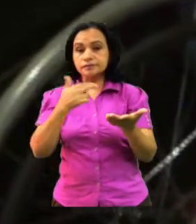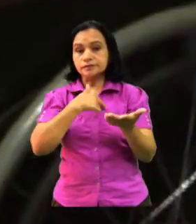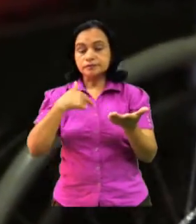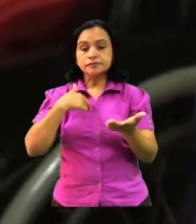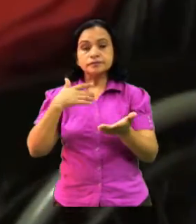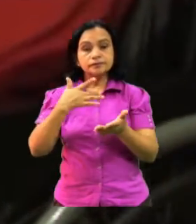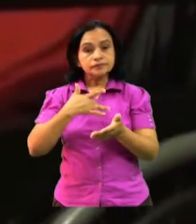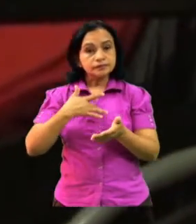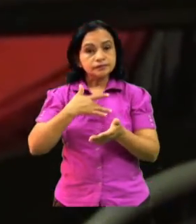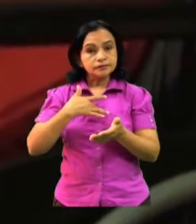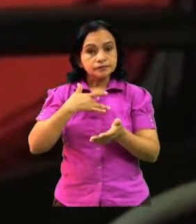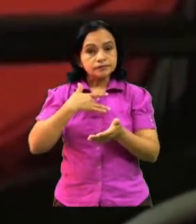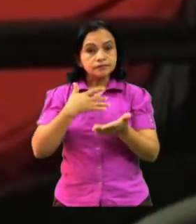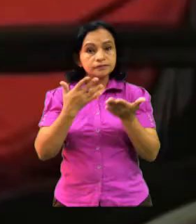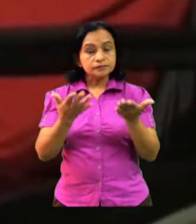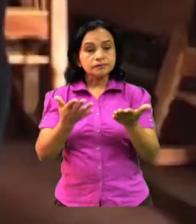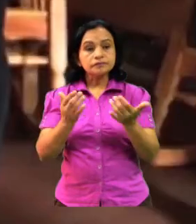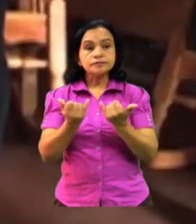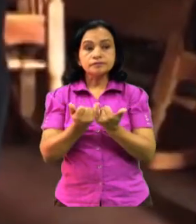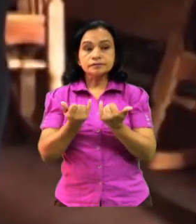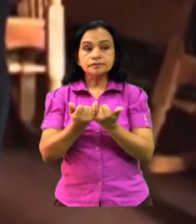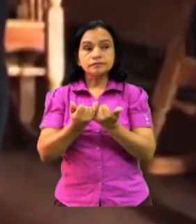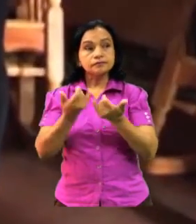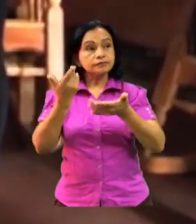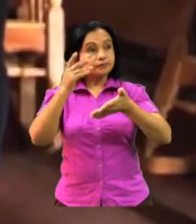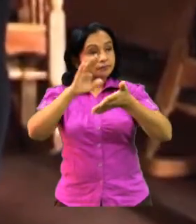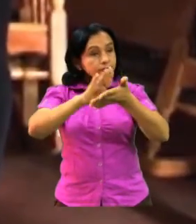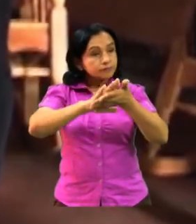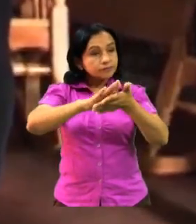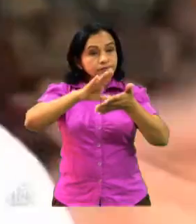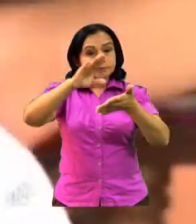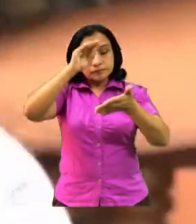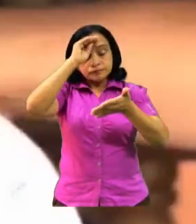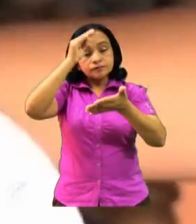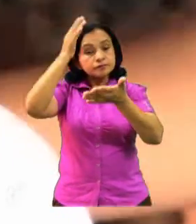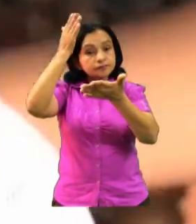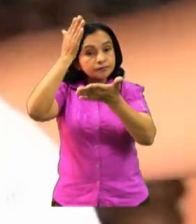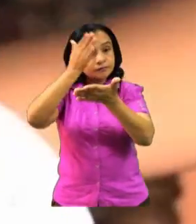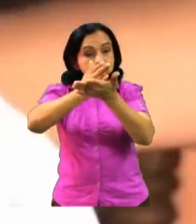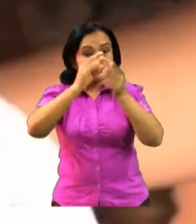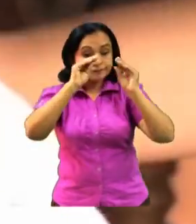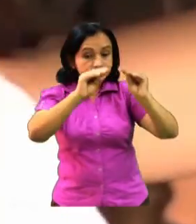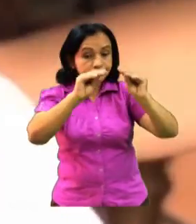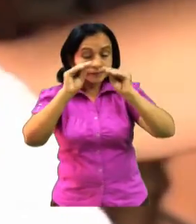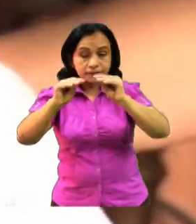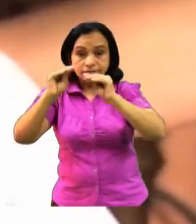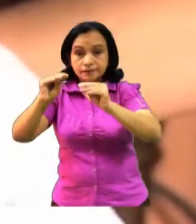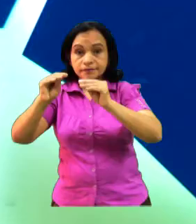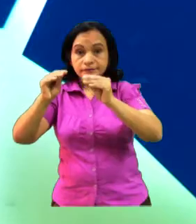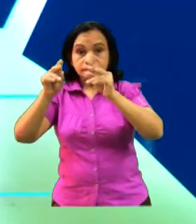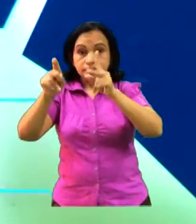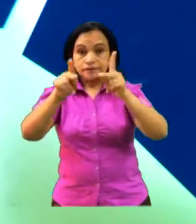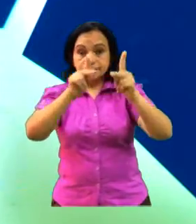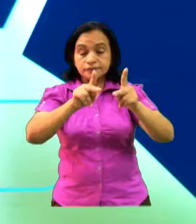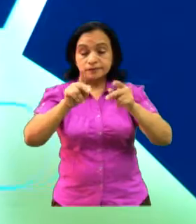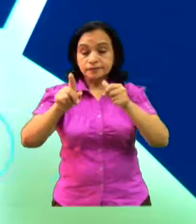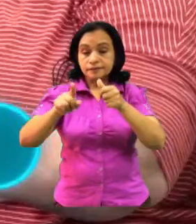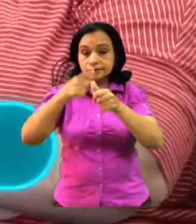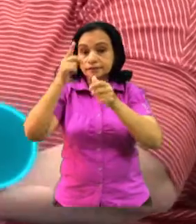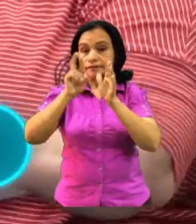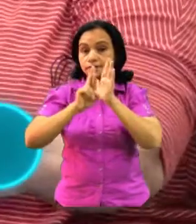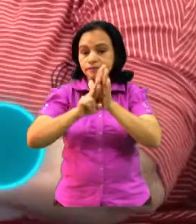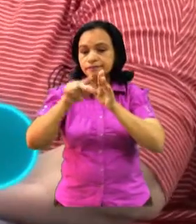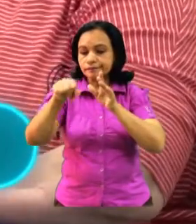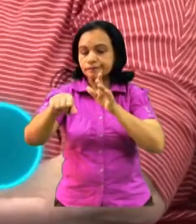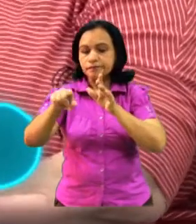ve la necesidad, digamos, de que si se capacitan los tomadores, las entidades de primera